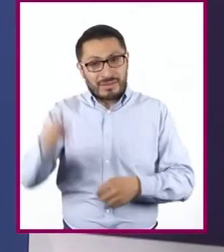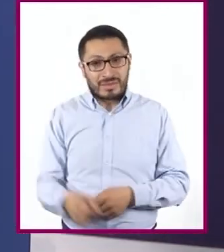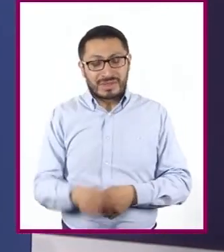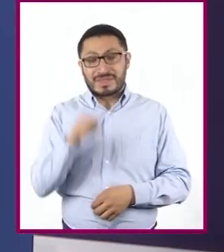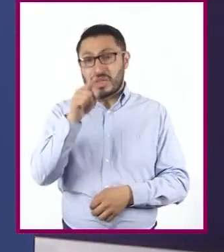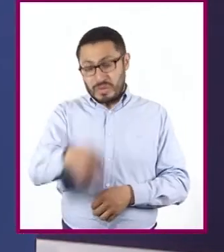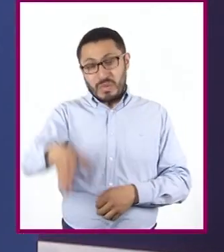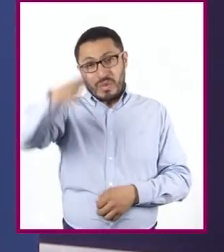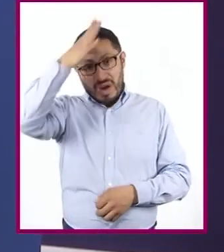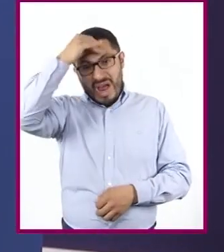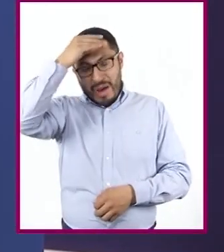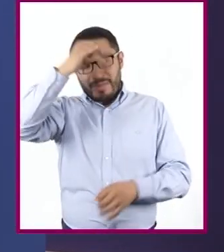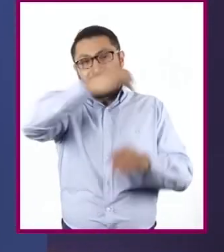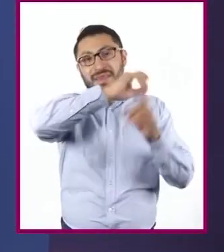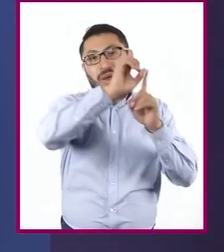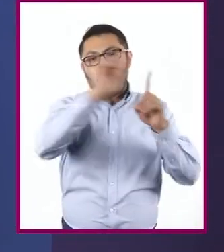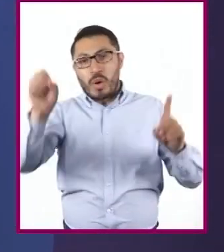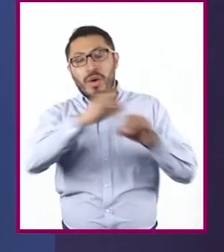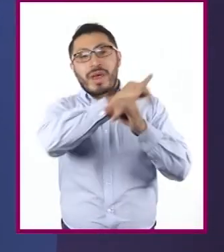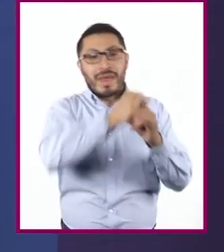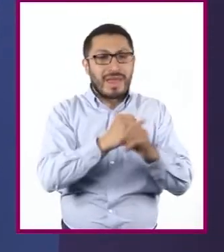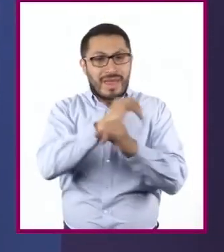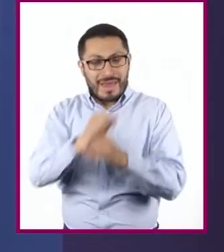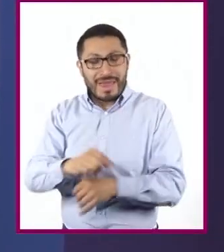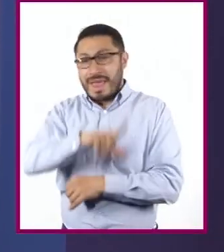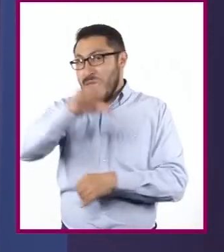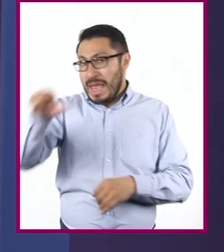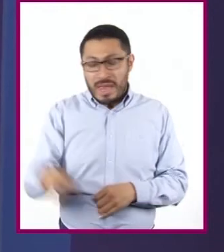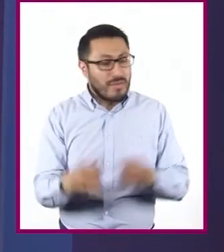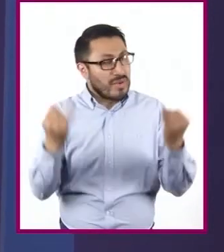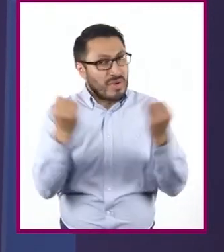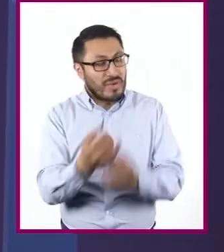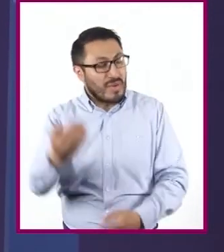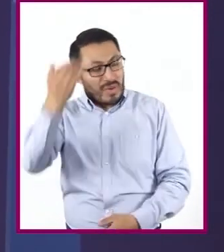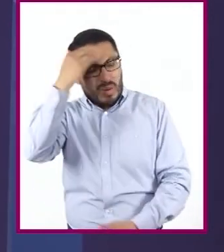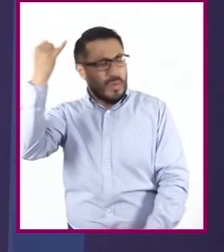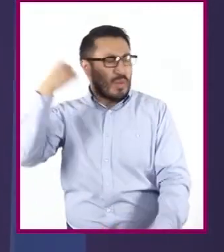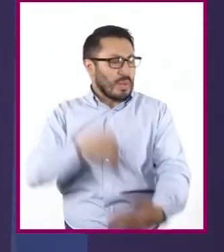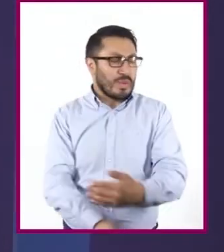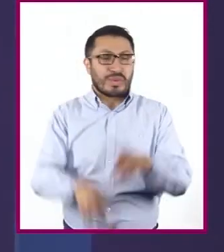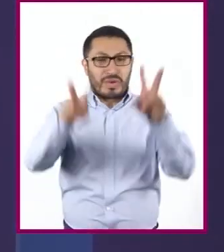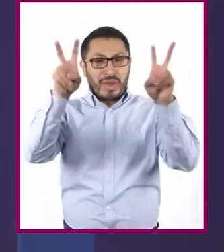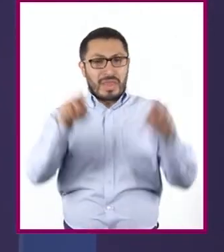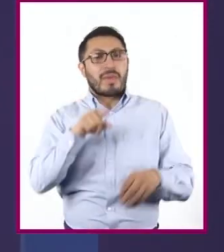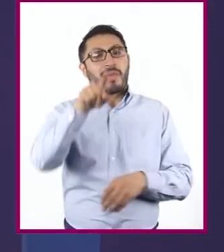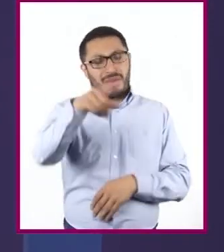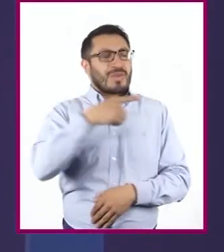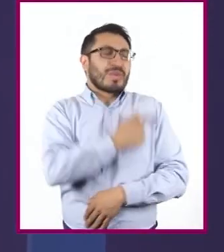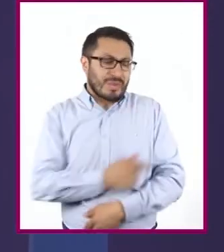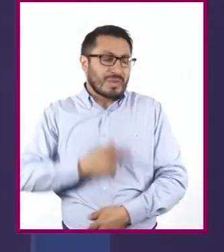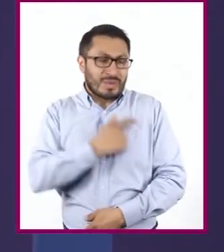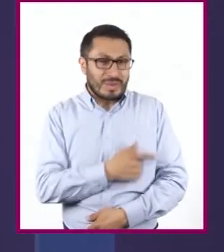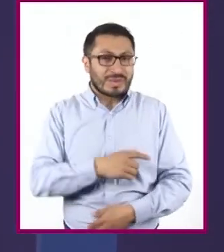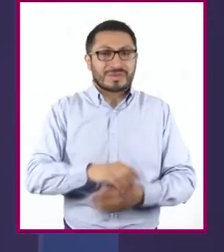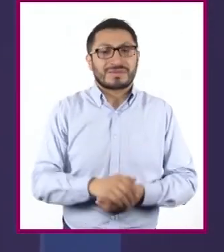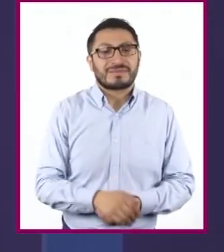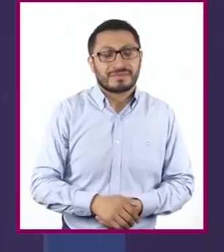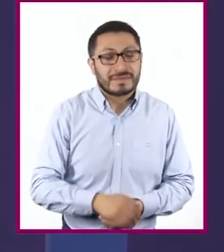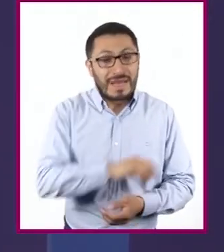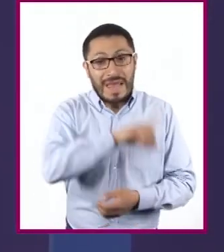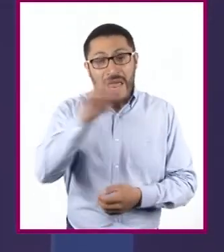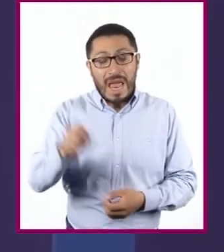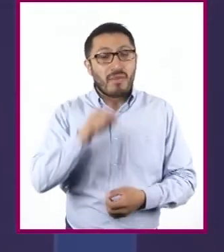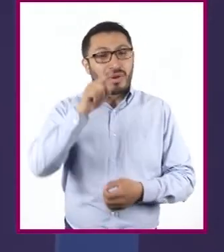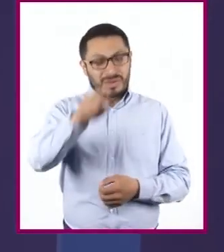investigación, conocido mejor el tema de interés que ustedes eligieron para investigar y se habrán enterado